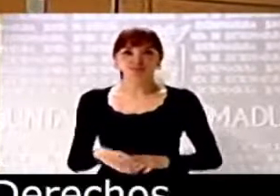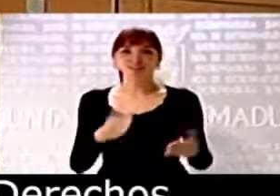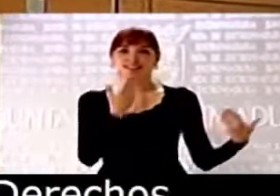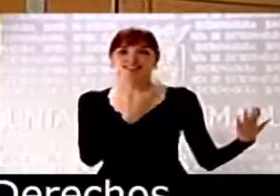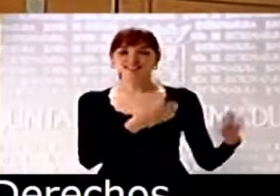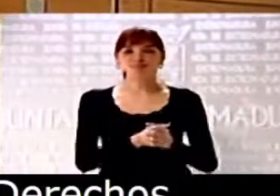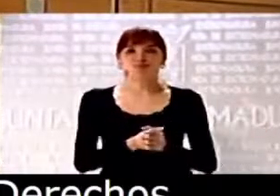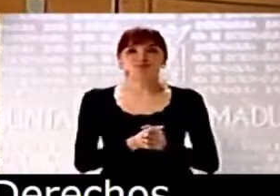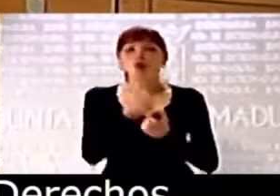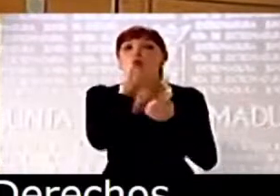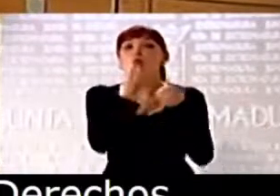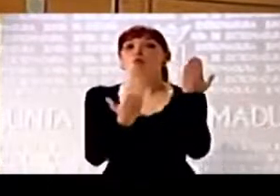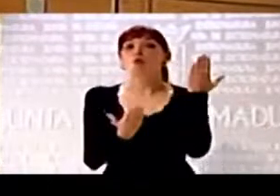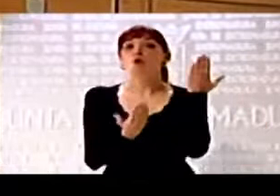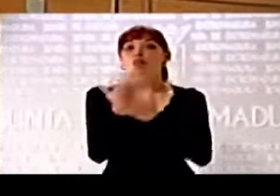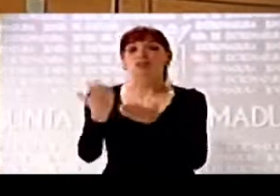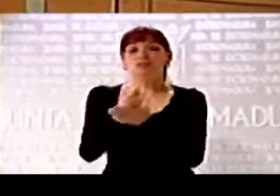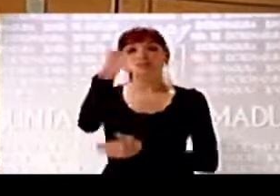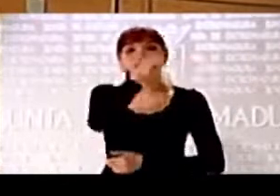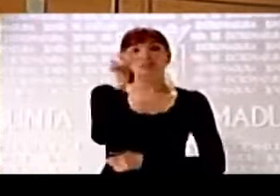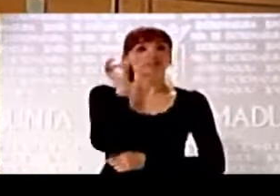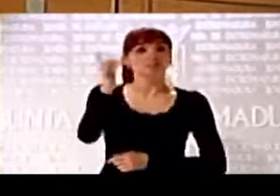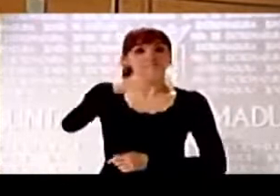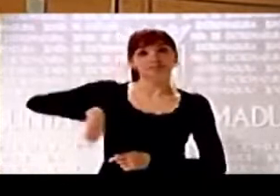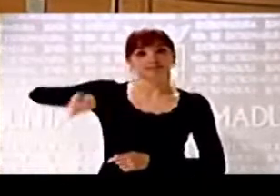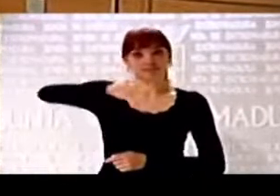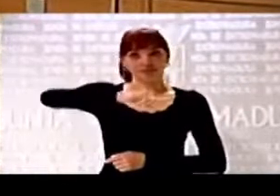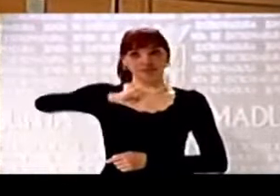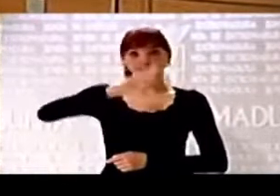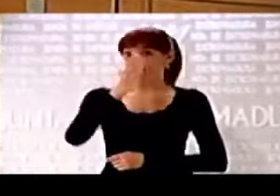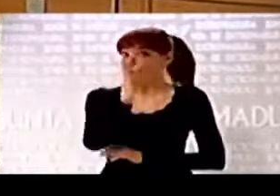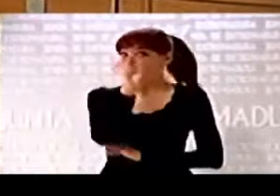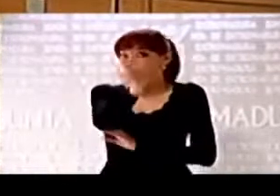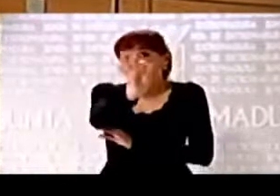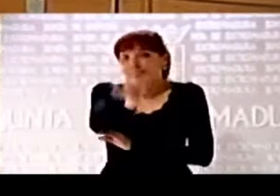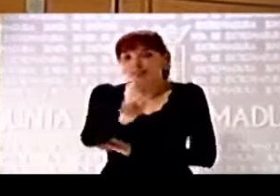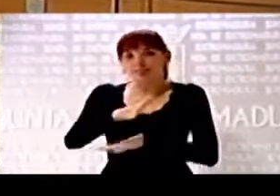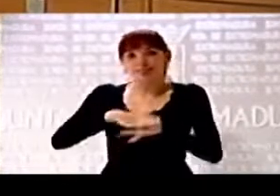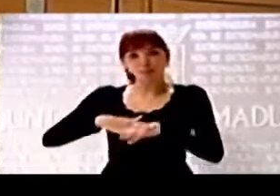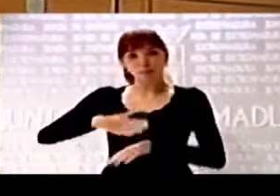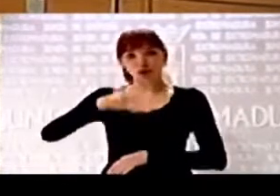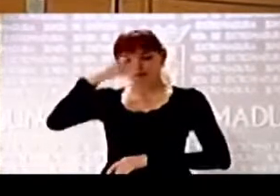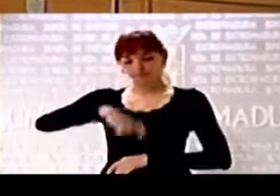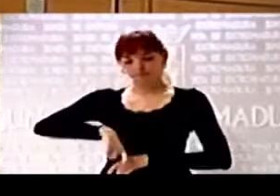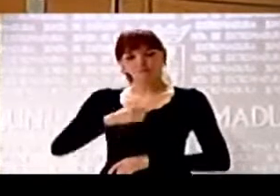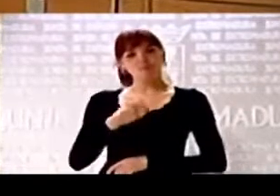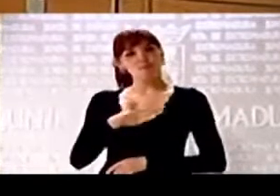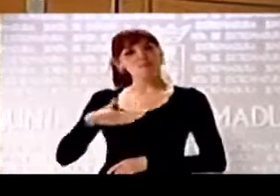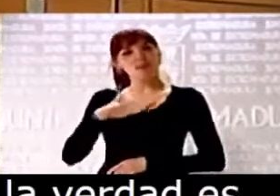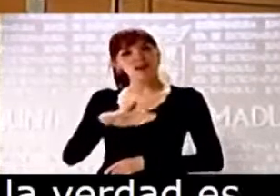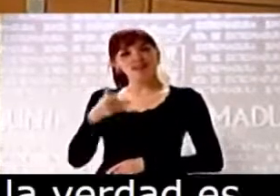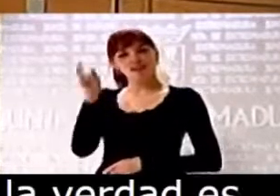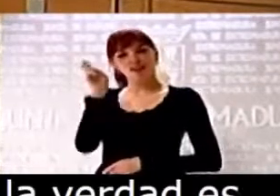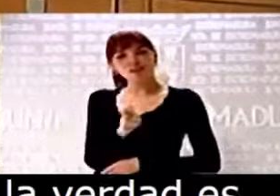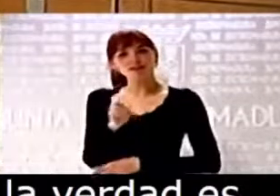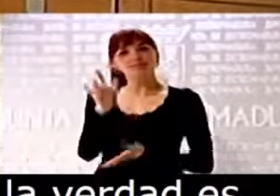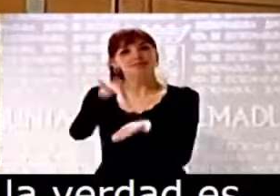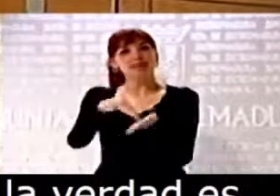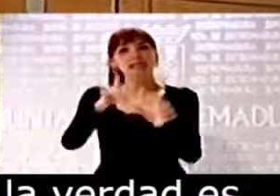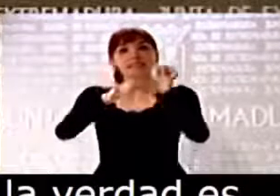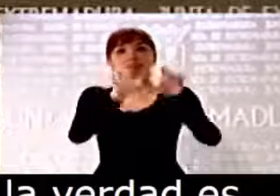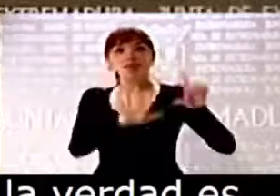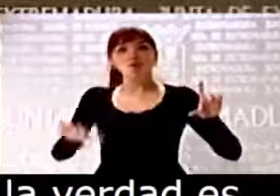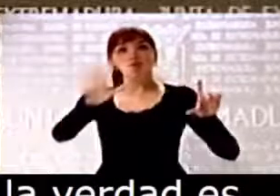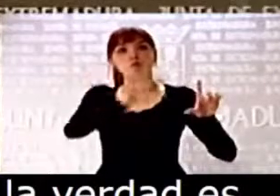Gracias. Buenos días a todos y todas. La verdad es que es para mí un placer estar aquí hoy en Extremadura y, en